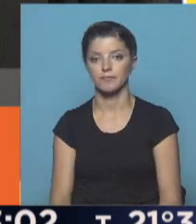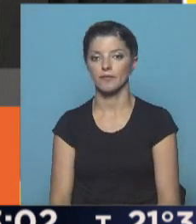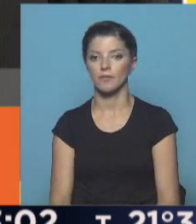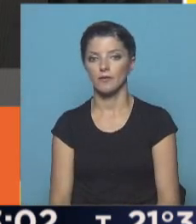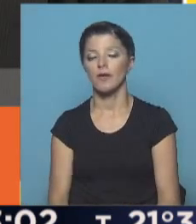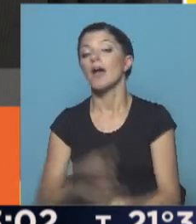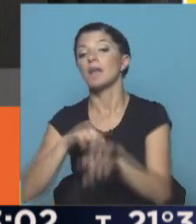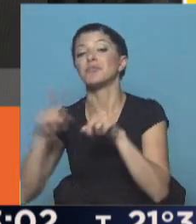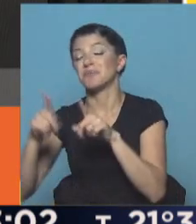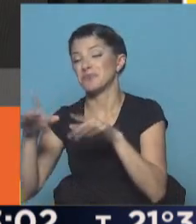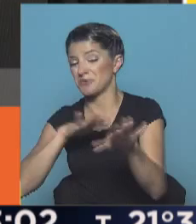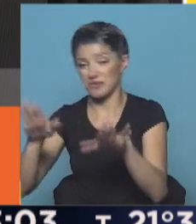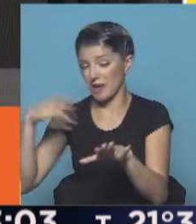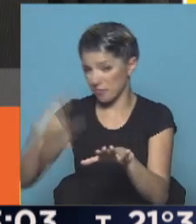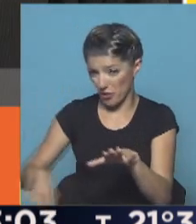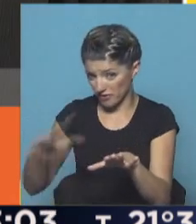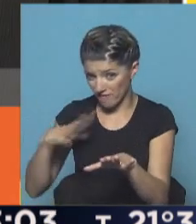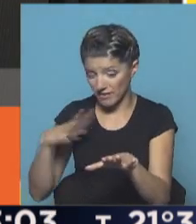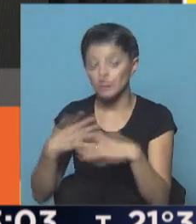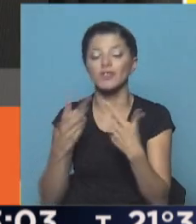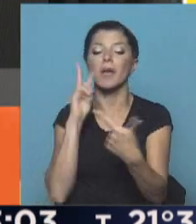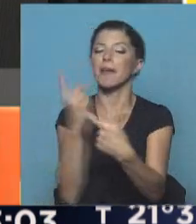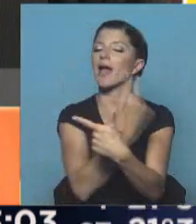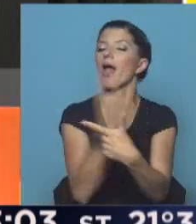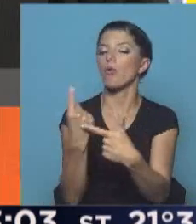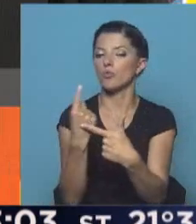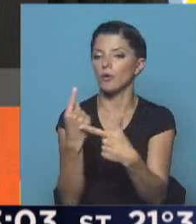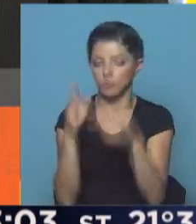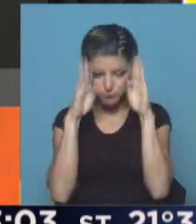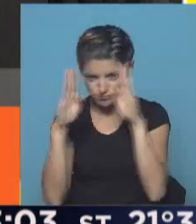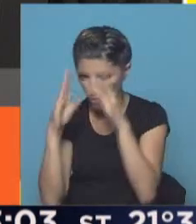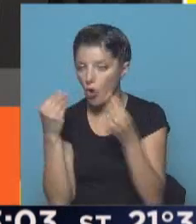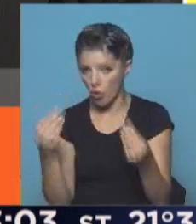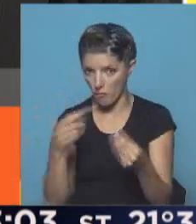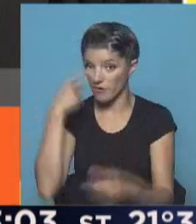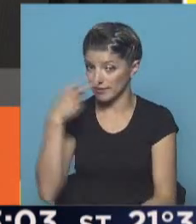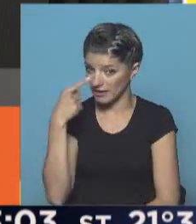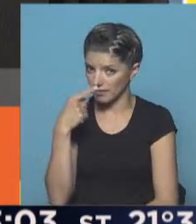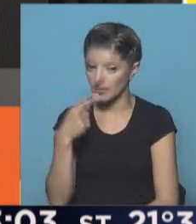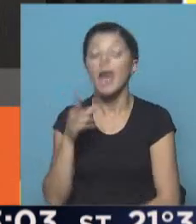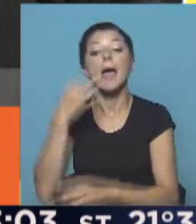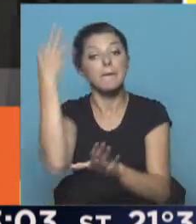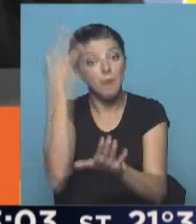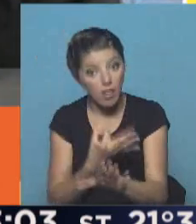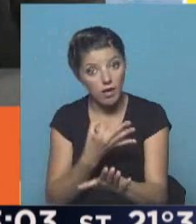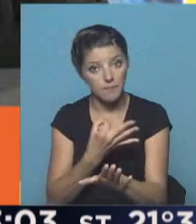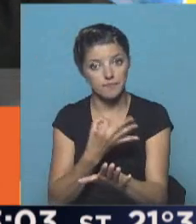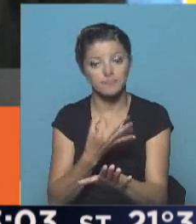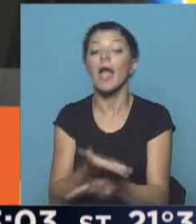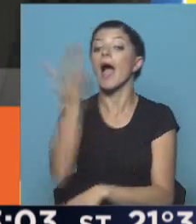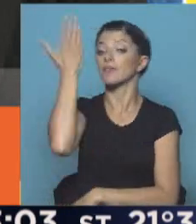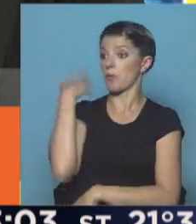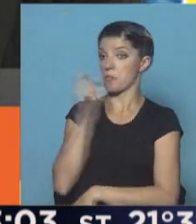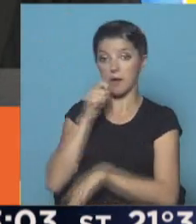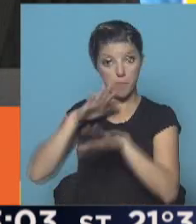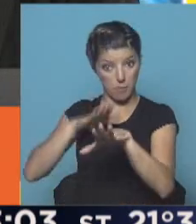está produciendo. Entonces, habría que ver cómo juega cada uno de estos sectores. Lo cierto y muy llamativo es que en el paro de ayer,